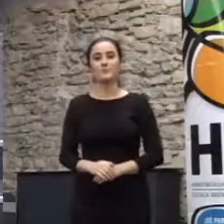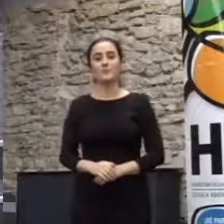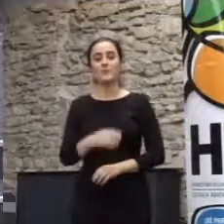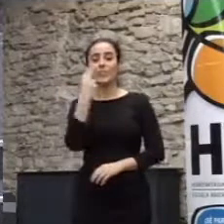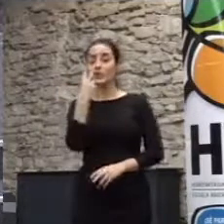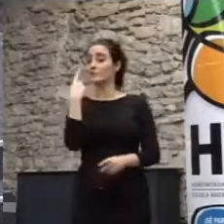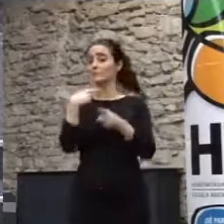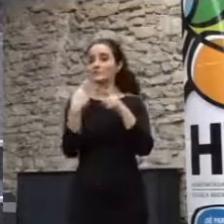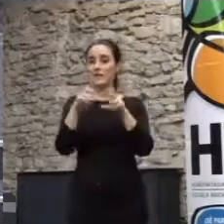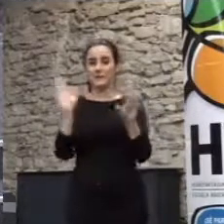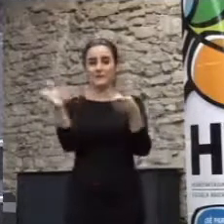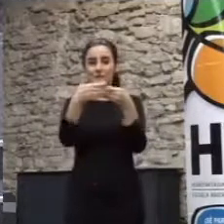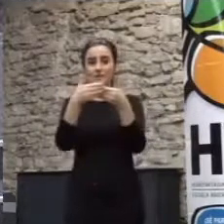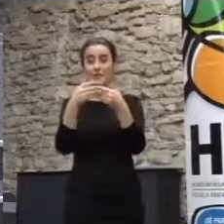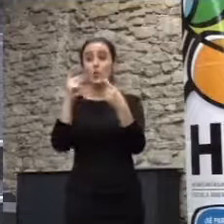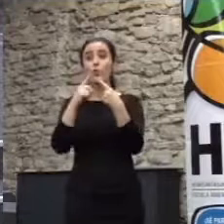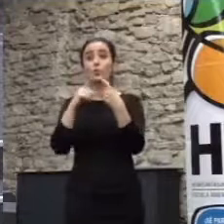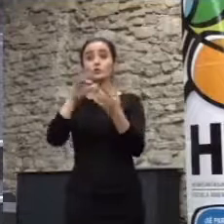Uno, cuando salgan